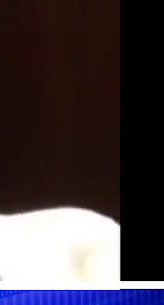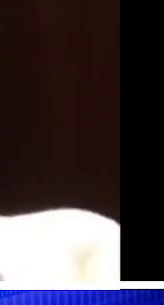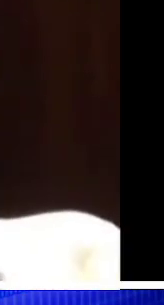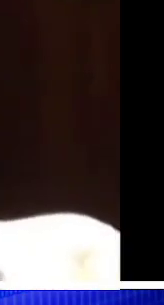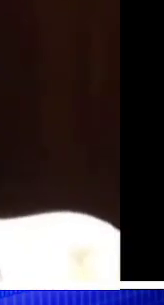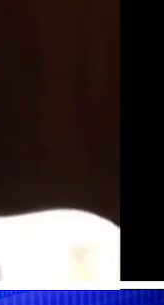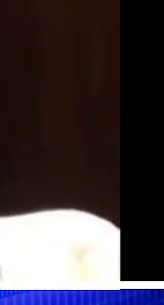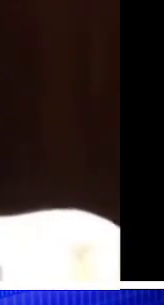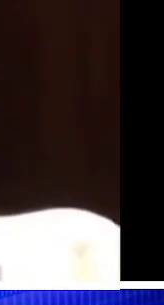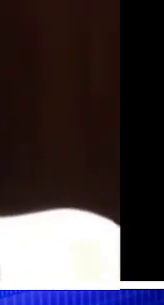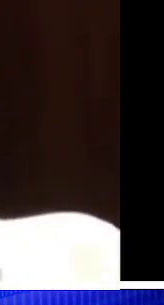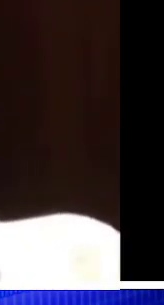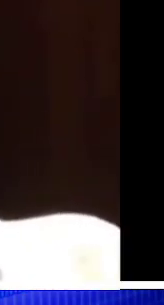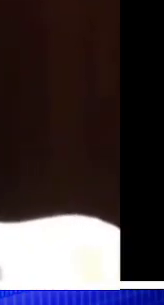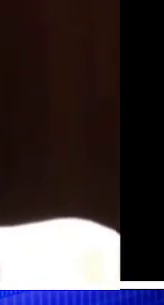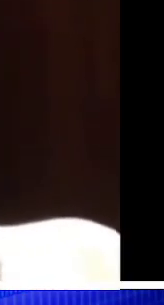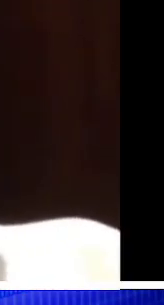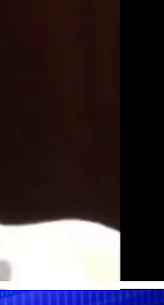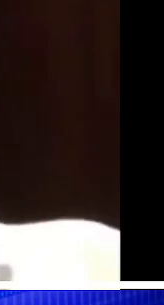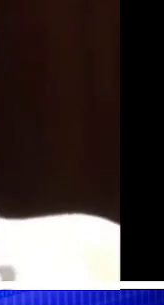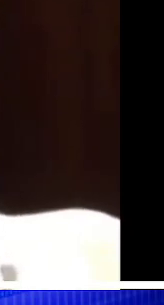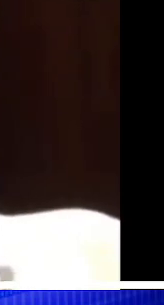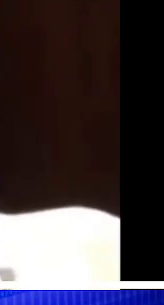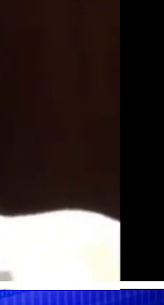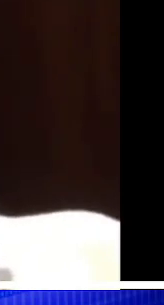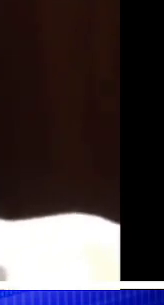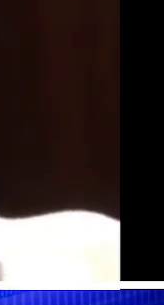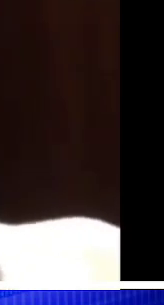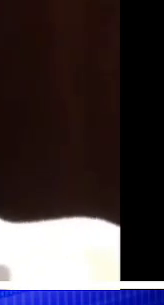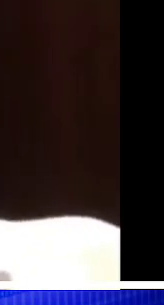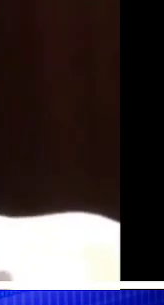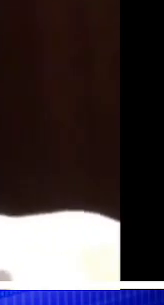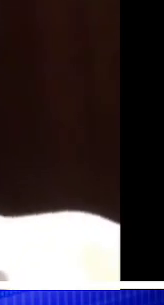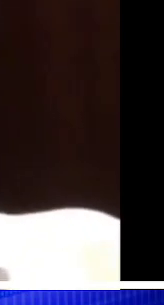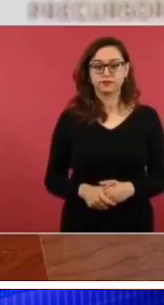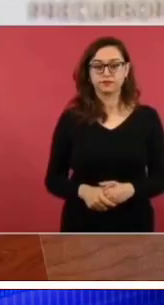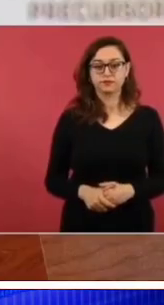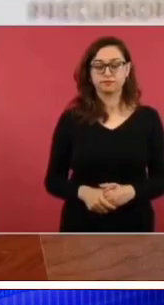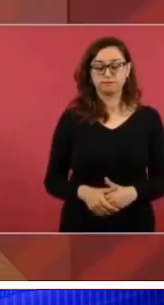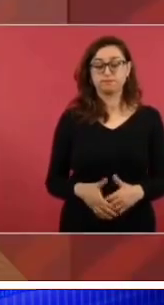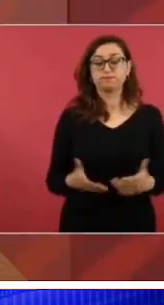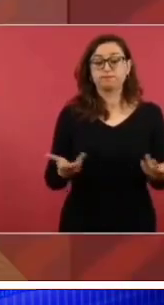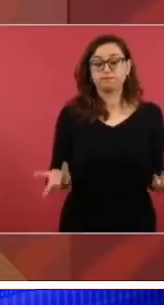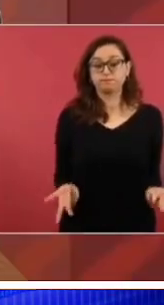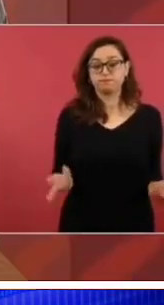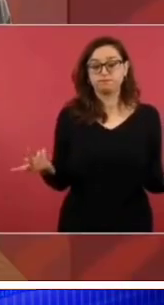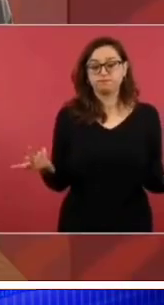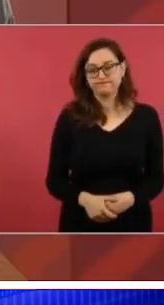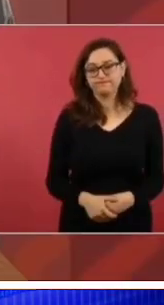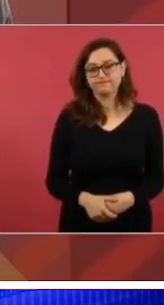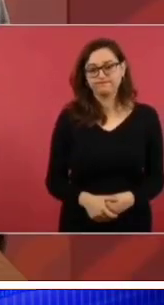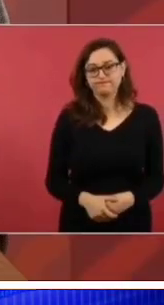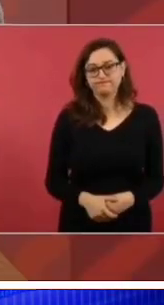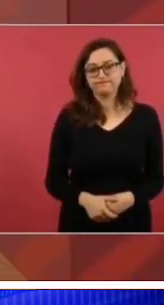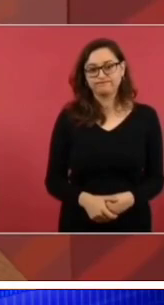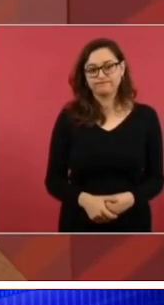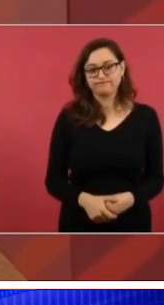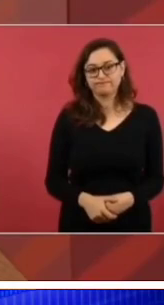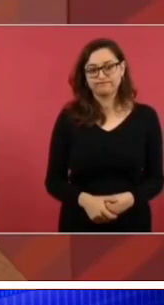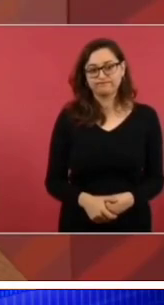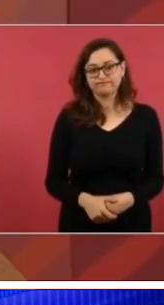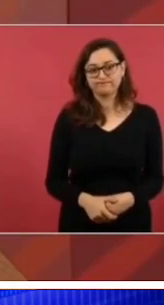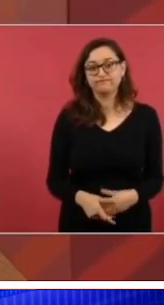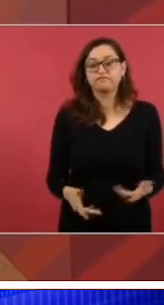esta propuesta del presidente advirtiendo el presidente que quienes decidan seguirlo en el caso de la cuarta transformación